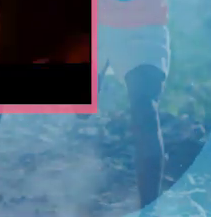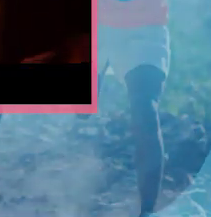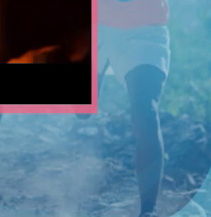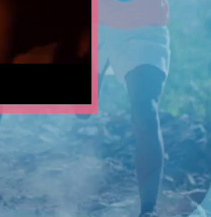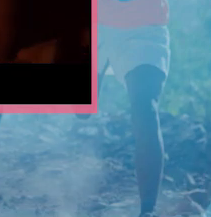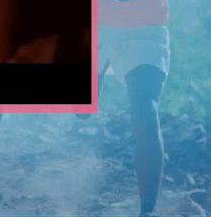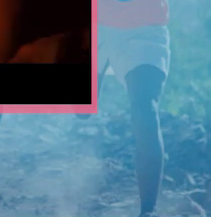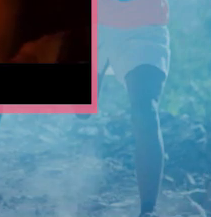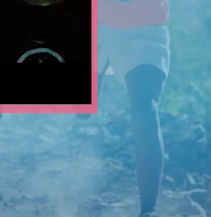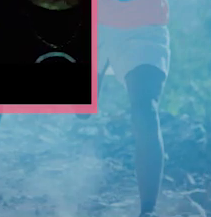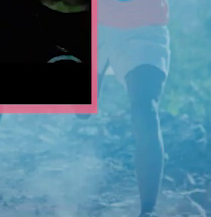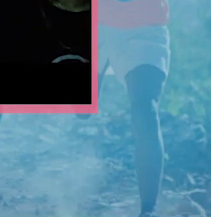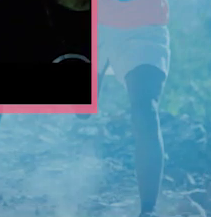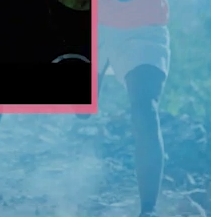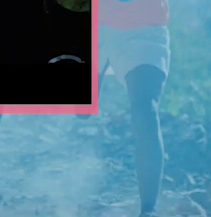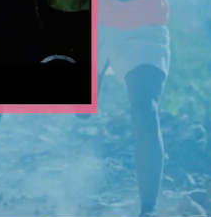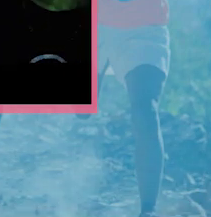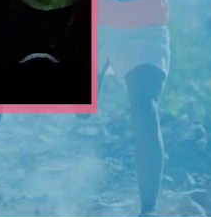sirsa.